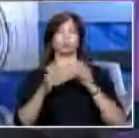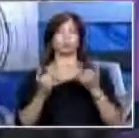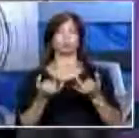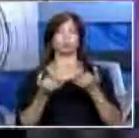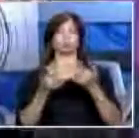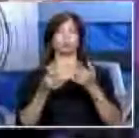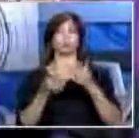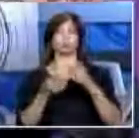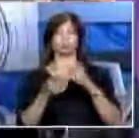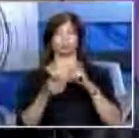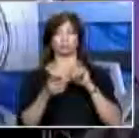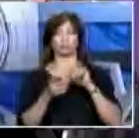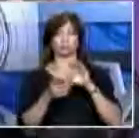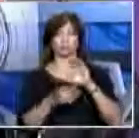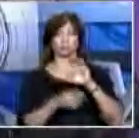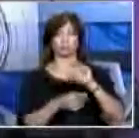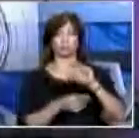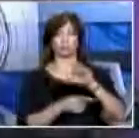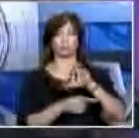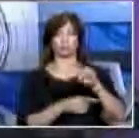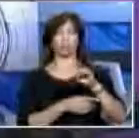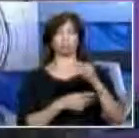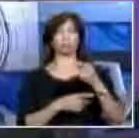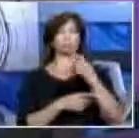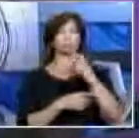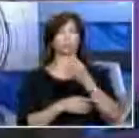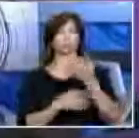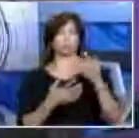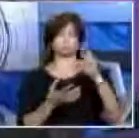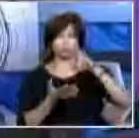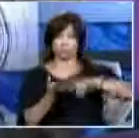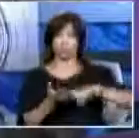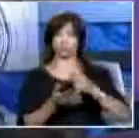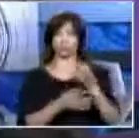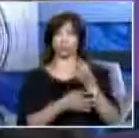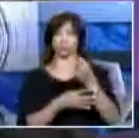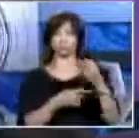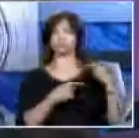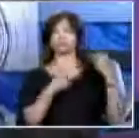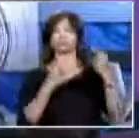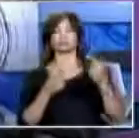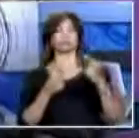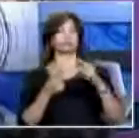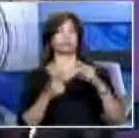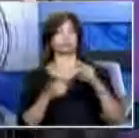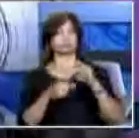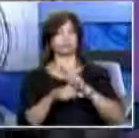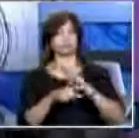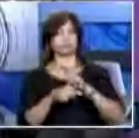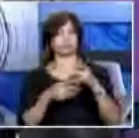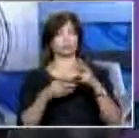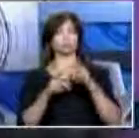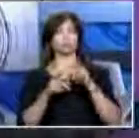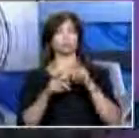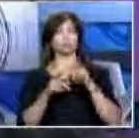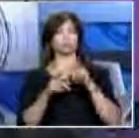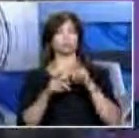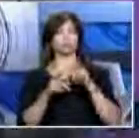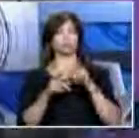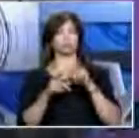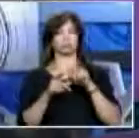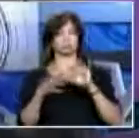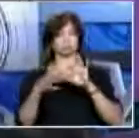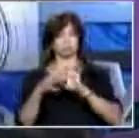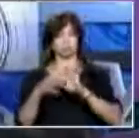este caso con el operador claro ya habíamos dicho que desde el 2011 ahora fue la primera que utilizó su plataforma móvil en